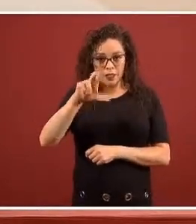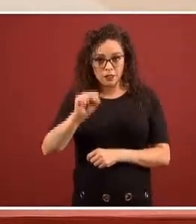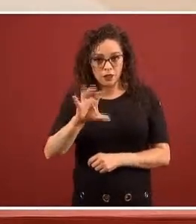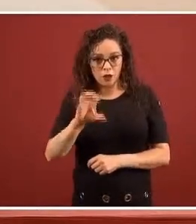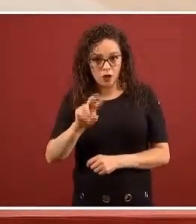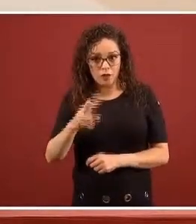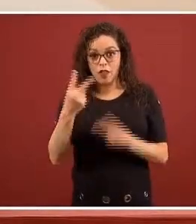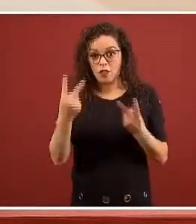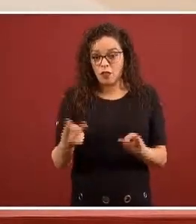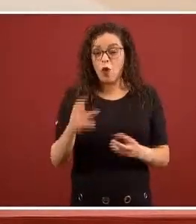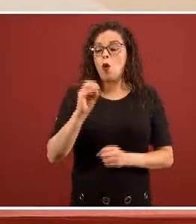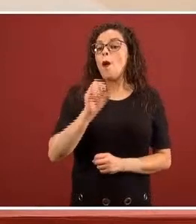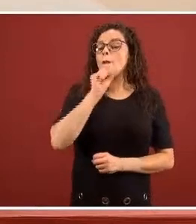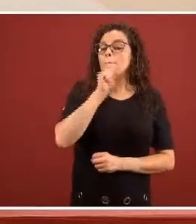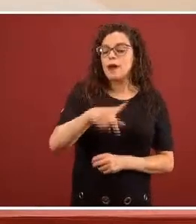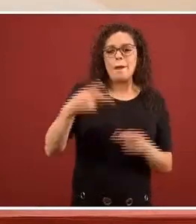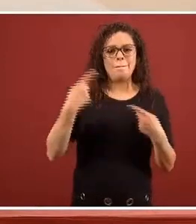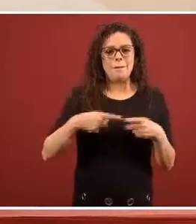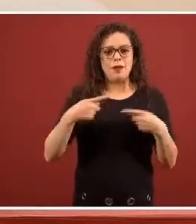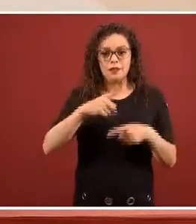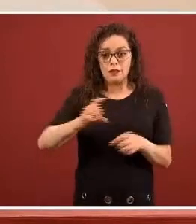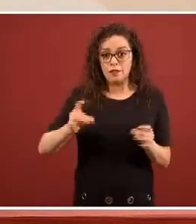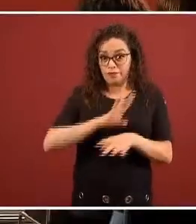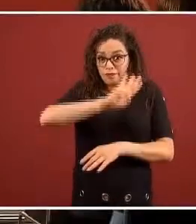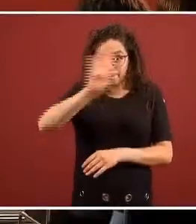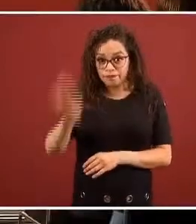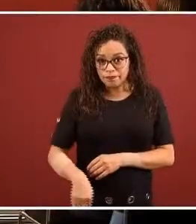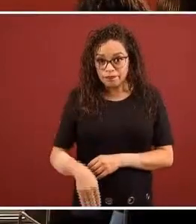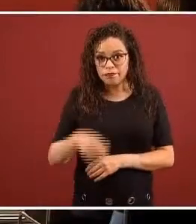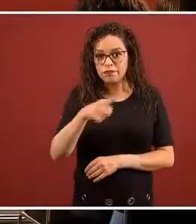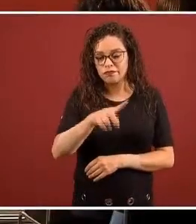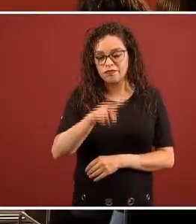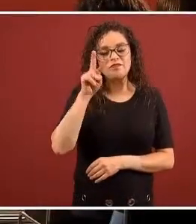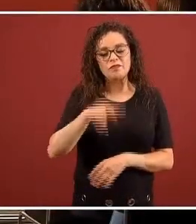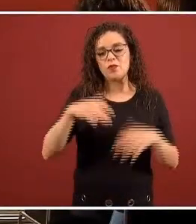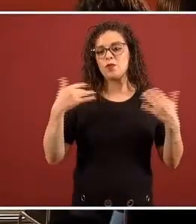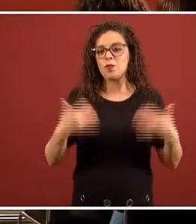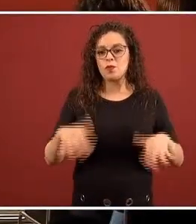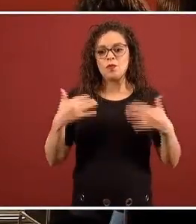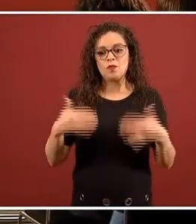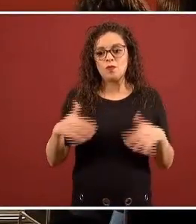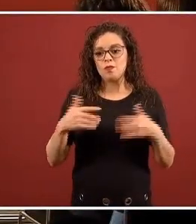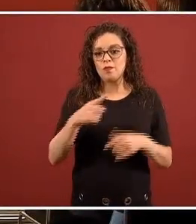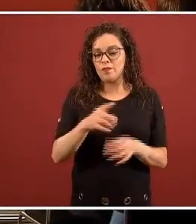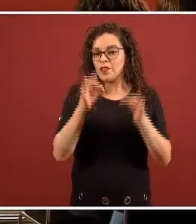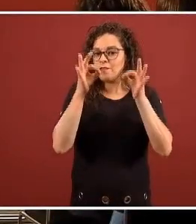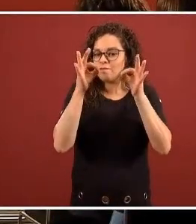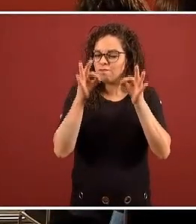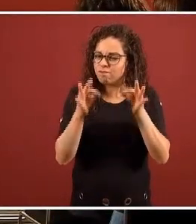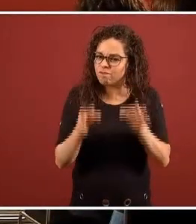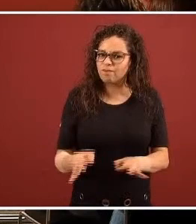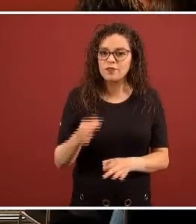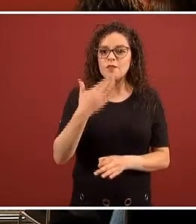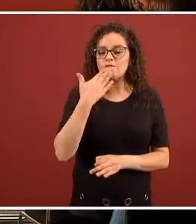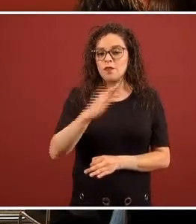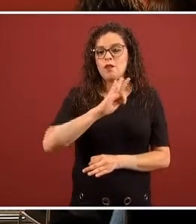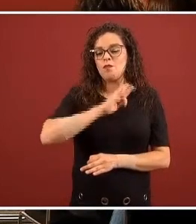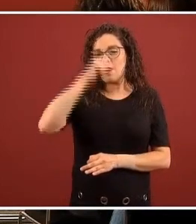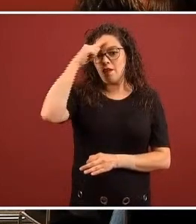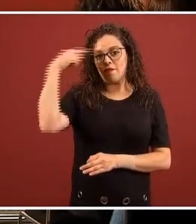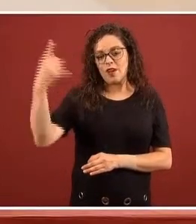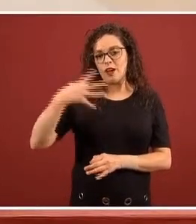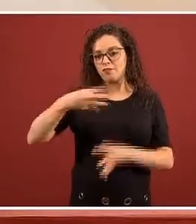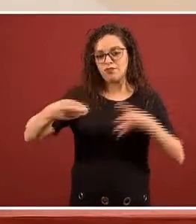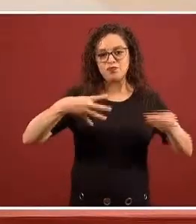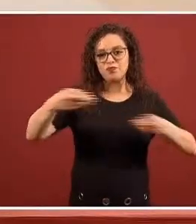persona cuando ha perdido la vida, pues desde luego puede ser una fuente muy efectiva y eficiente de infección. Y hay que proteger